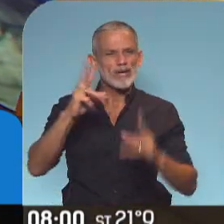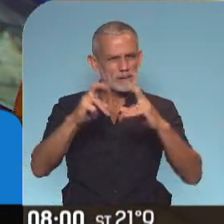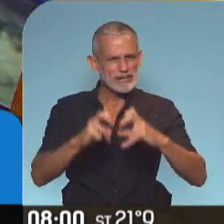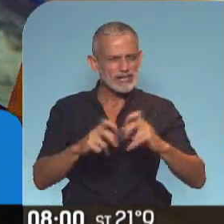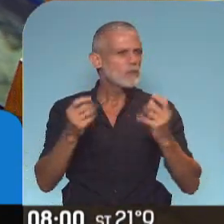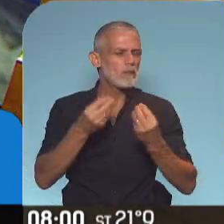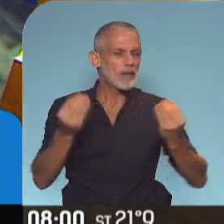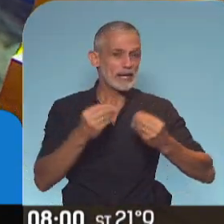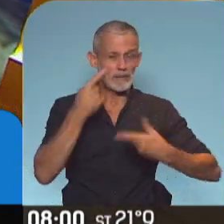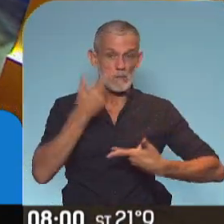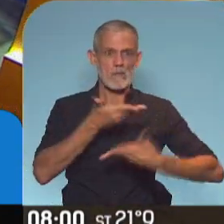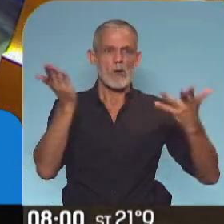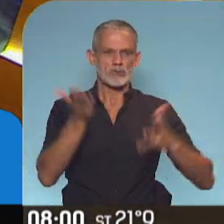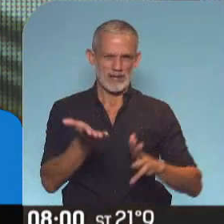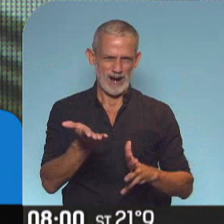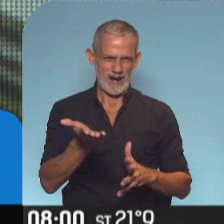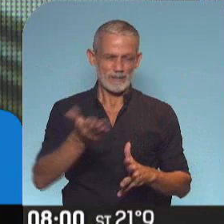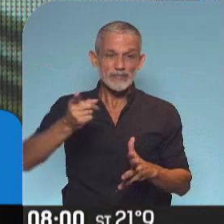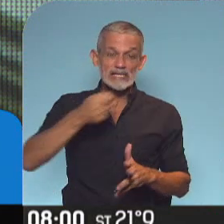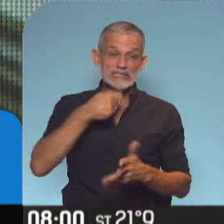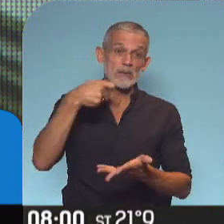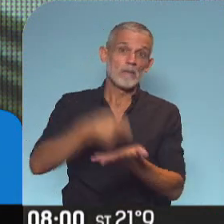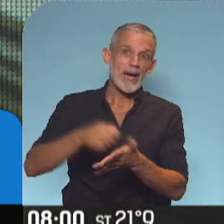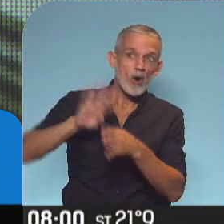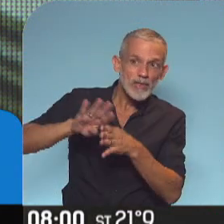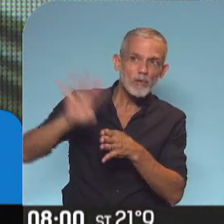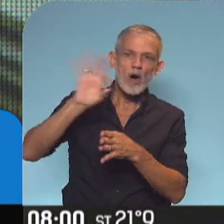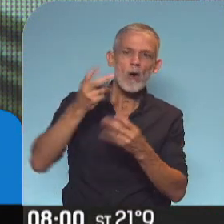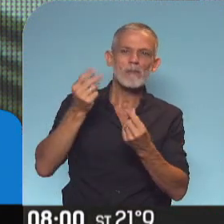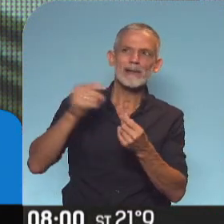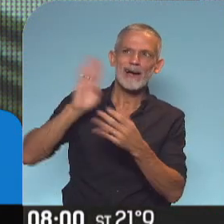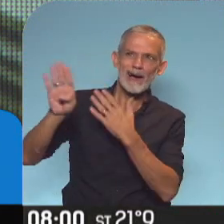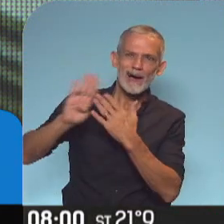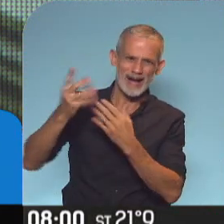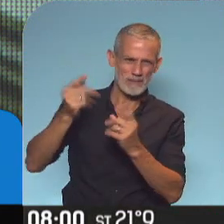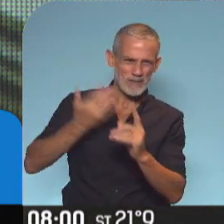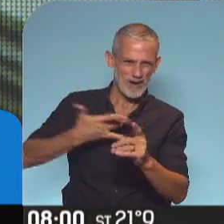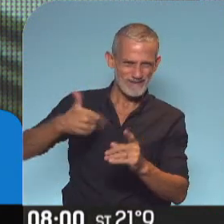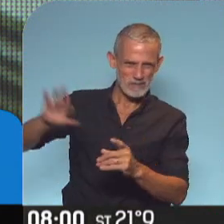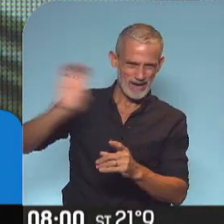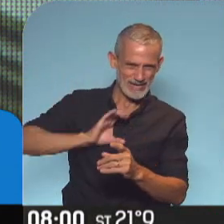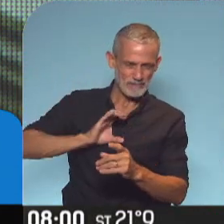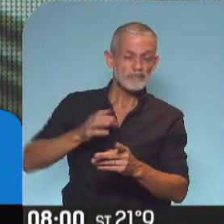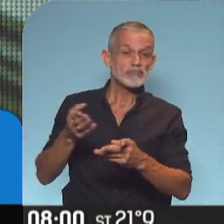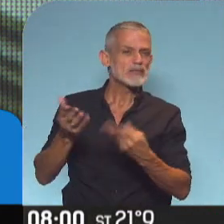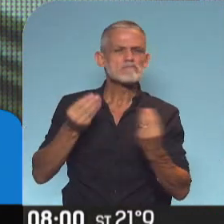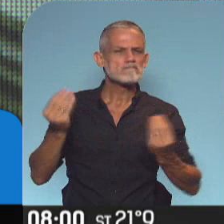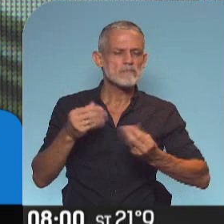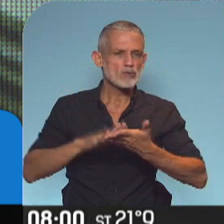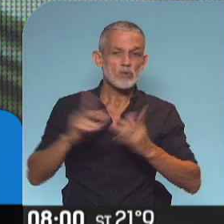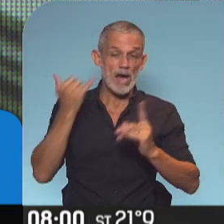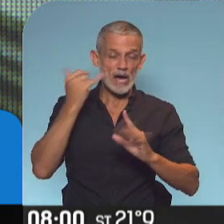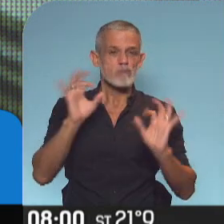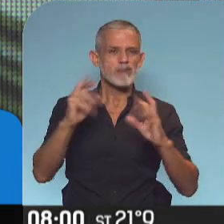es para que se vea si efectivamente se pagó deuda o se fugó o qué se hizo. En base a eso, ¿qué se puede